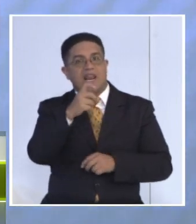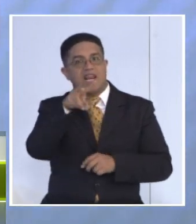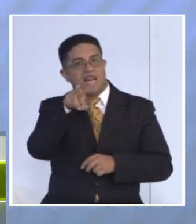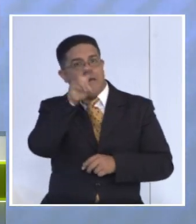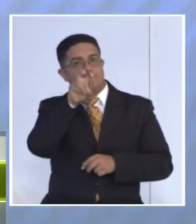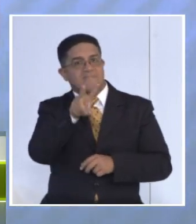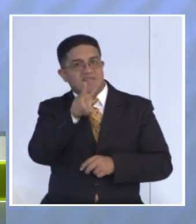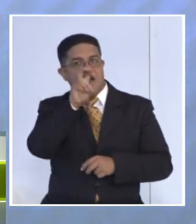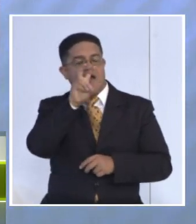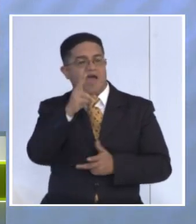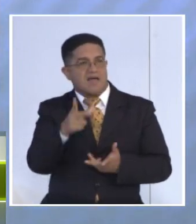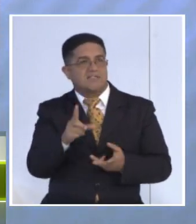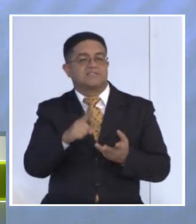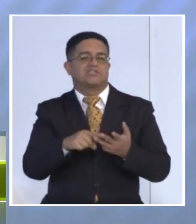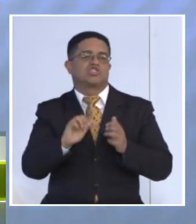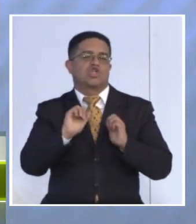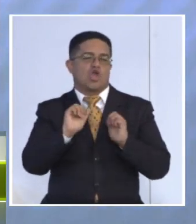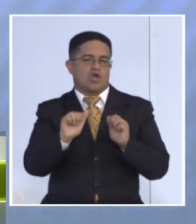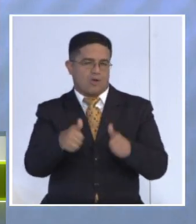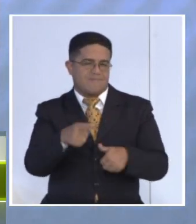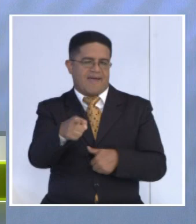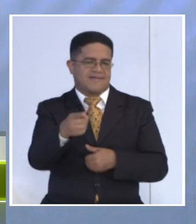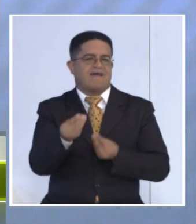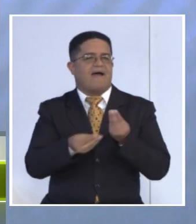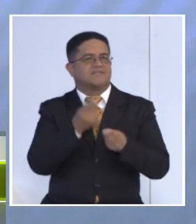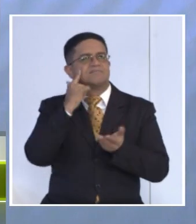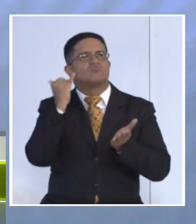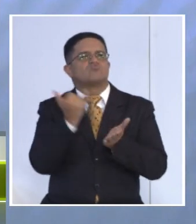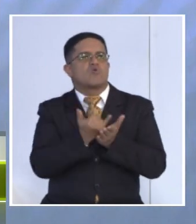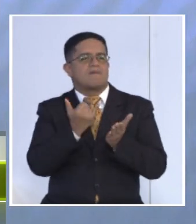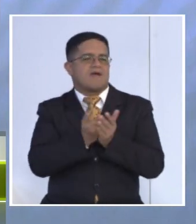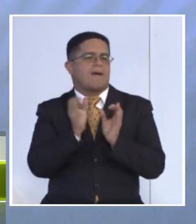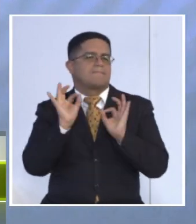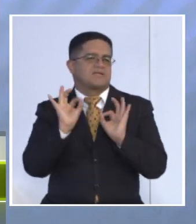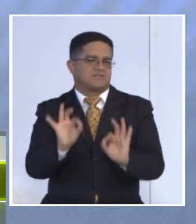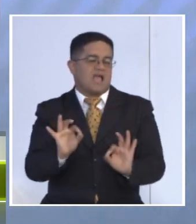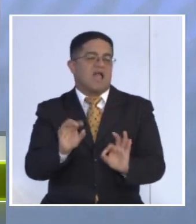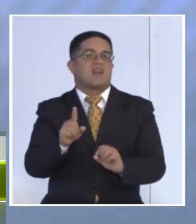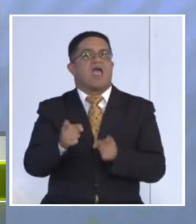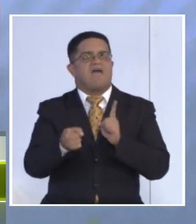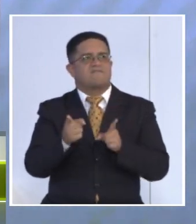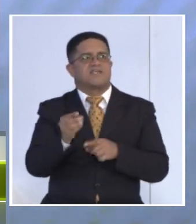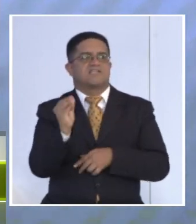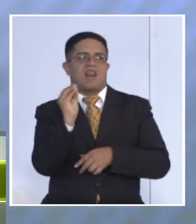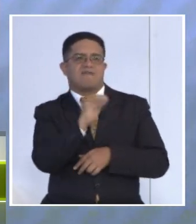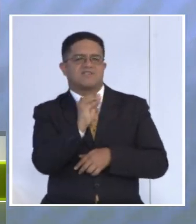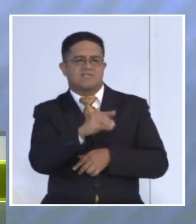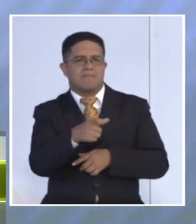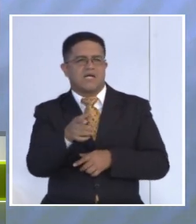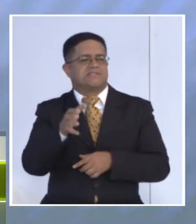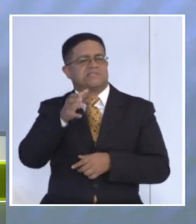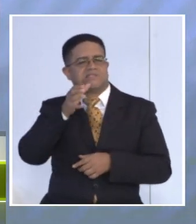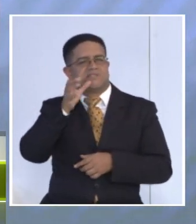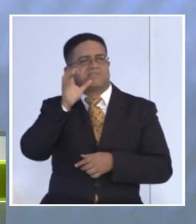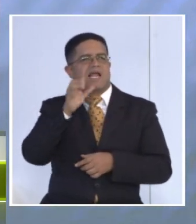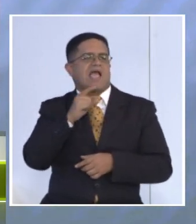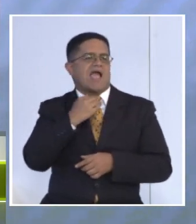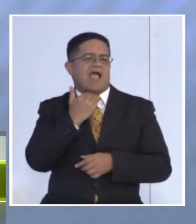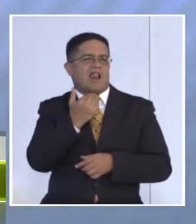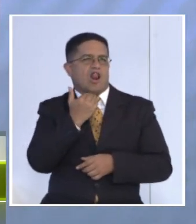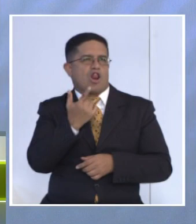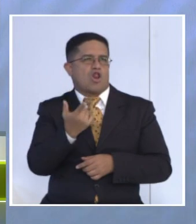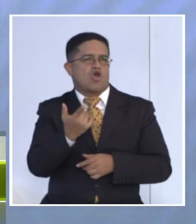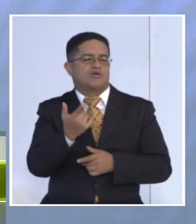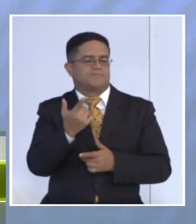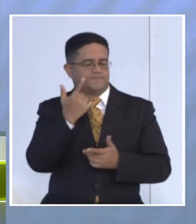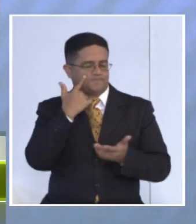lo sospechas y comenzarías a hacer pruebas específicas. En algunos momentos hacemos mediciones de esos electrolitos que te mencionaba estaban